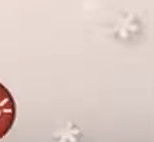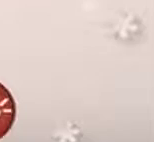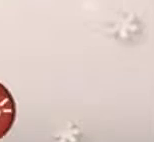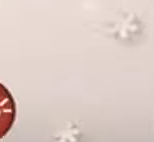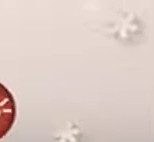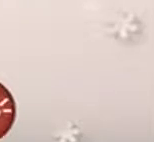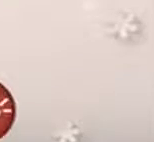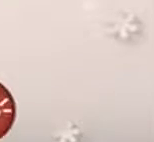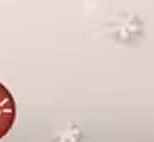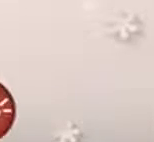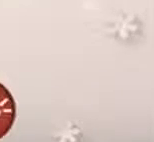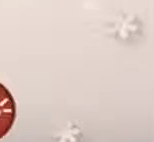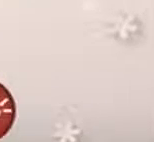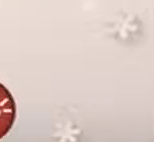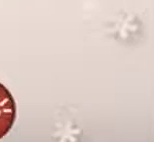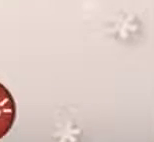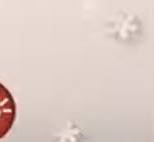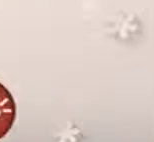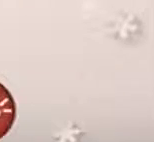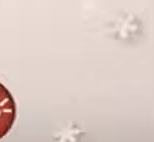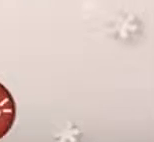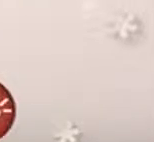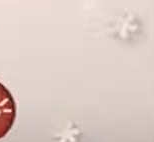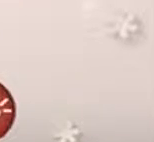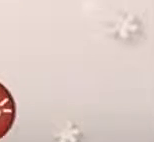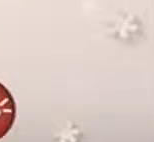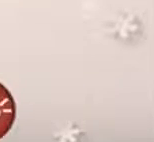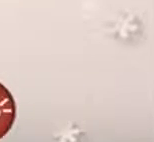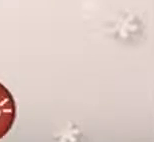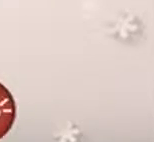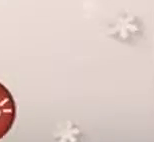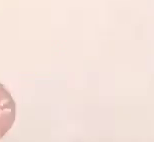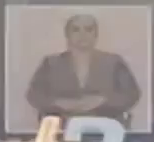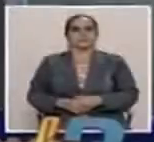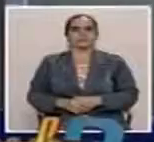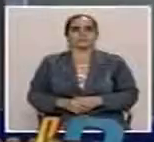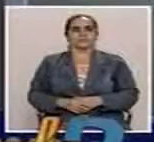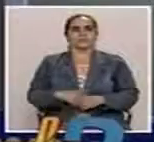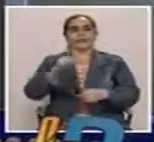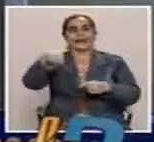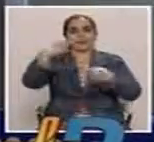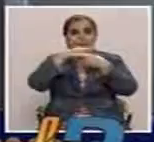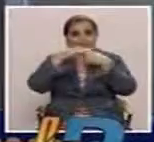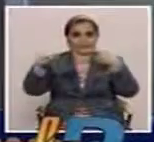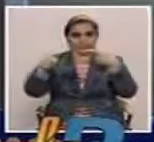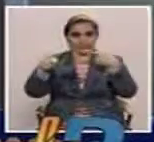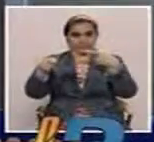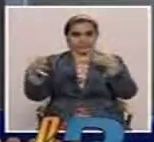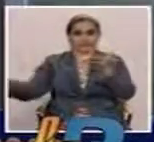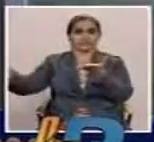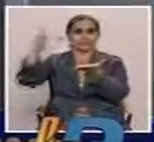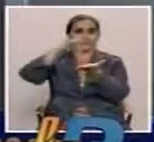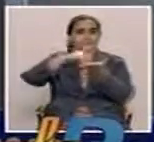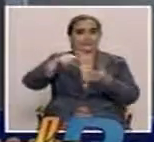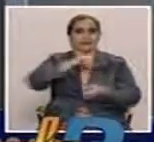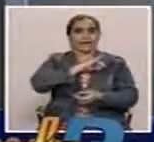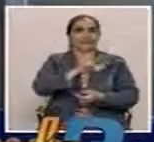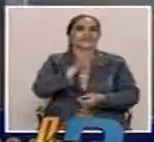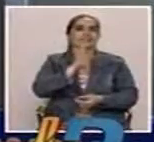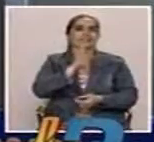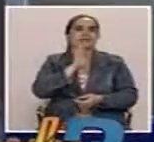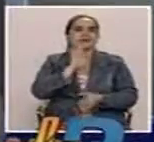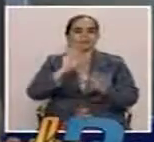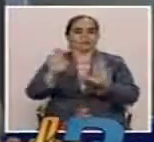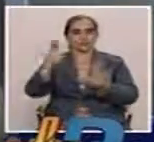gratis de navegación. Ven ya a Claro y compra el tuyo. La próxima semana llegarán a Cali los representantes